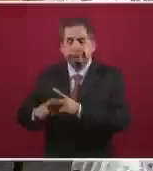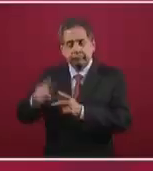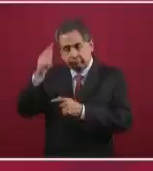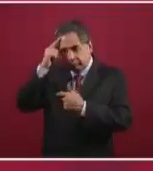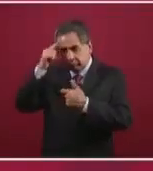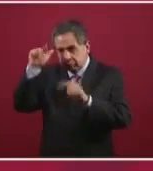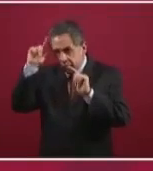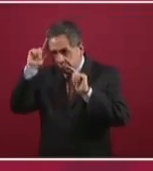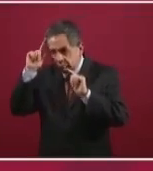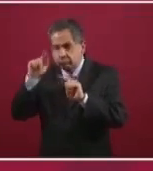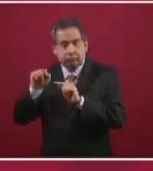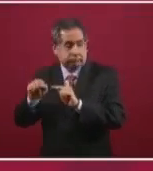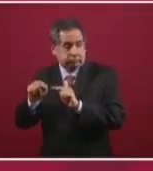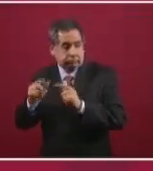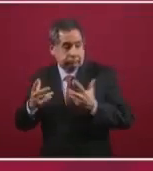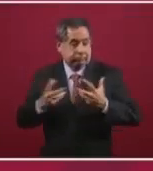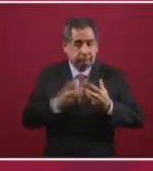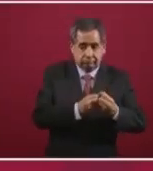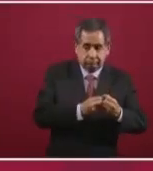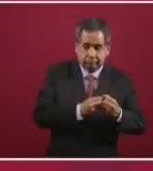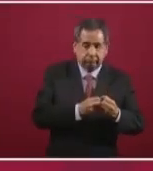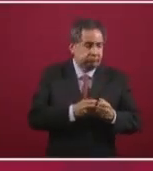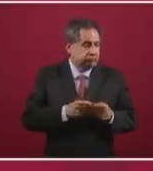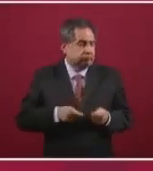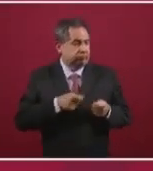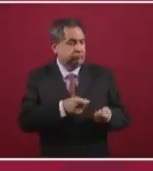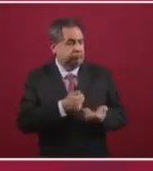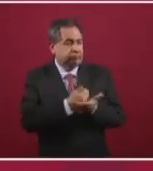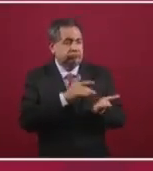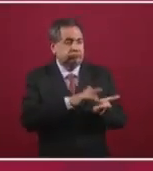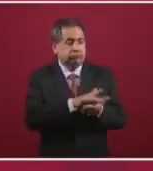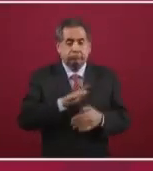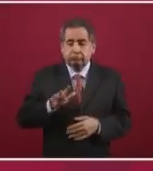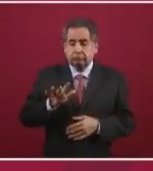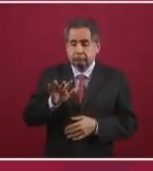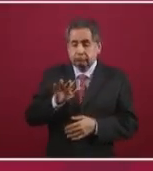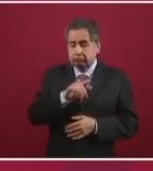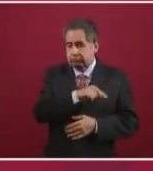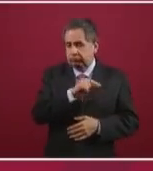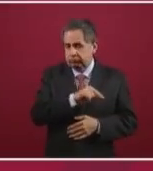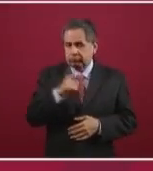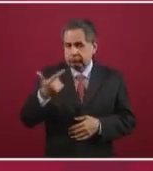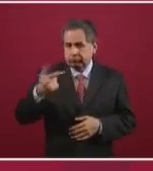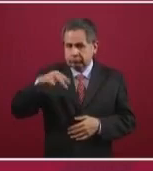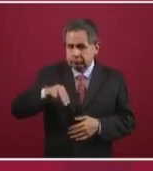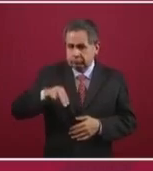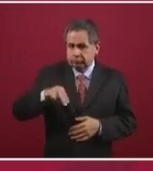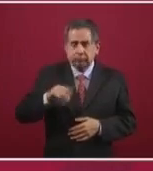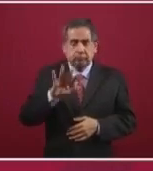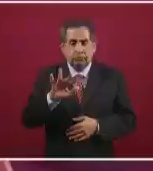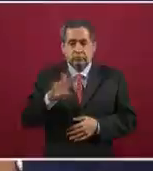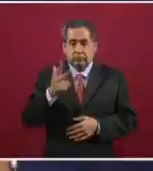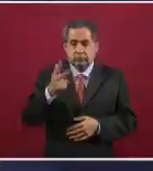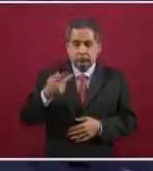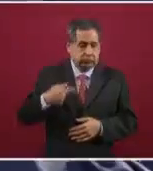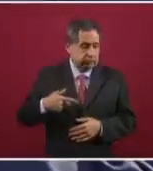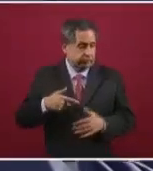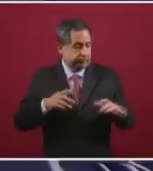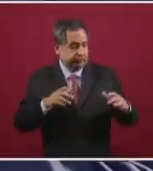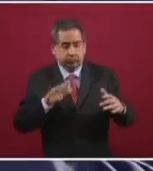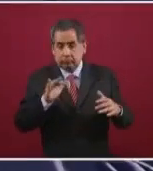Son 58,000 elementos para iniciar de la Guardia Nacional,